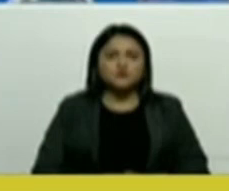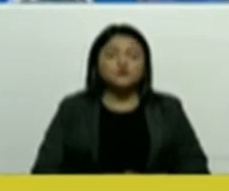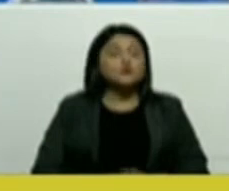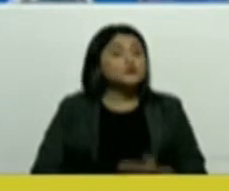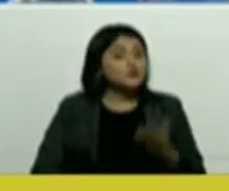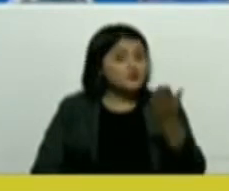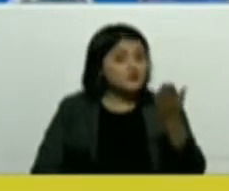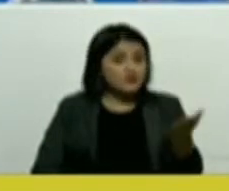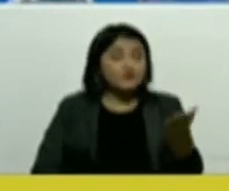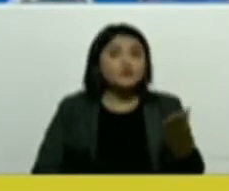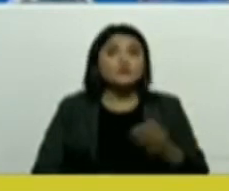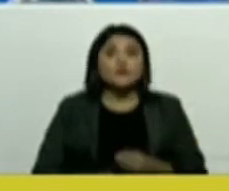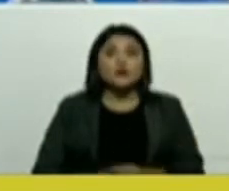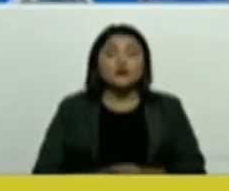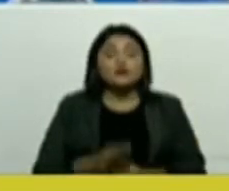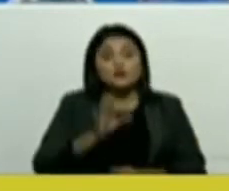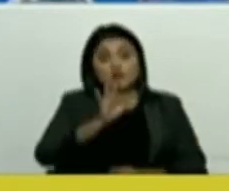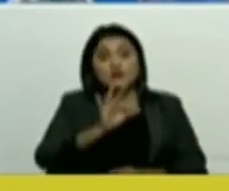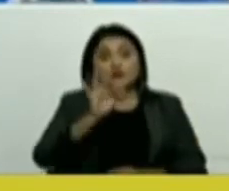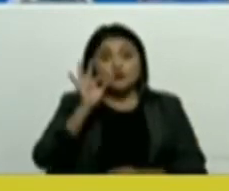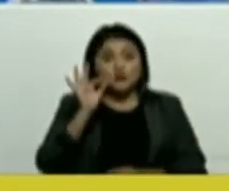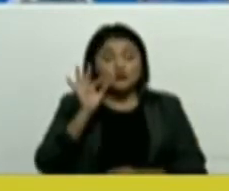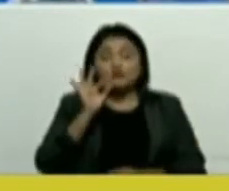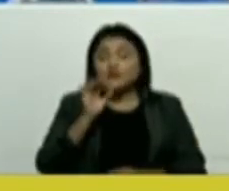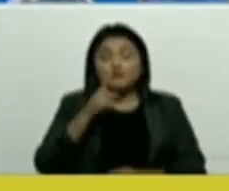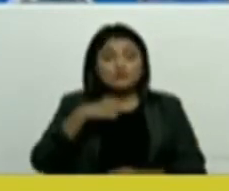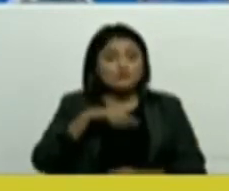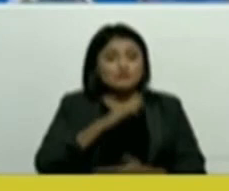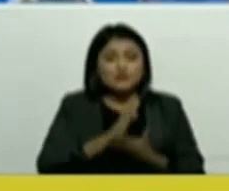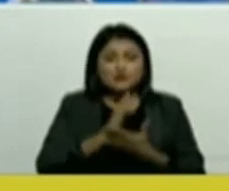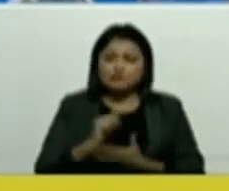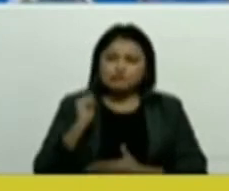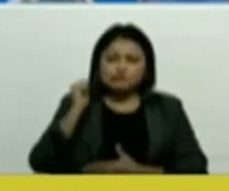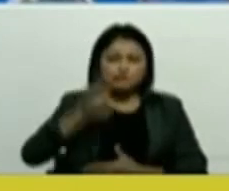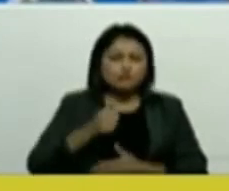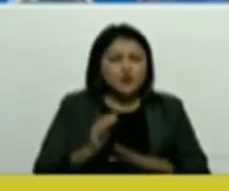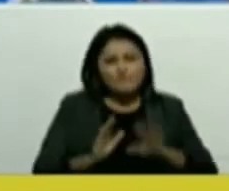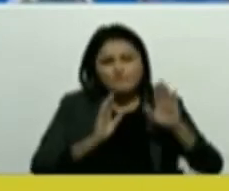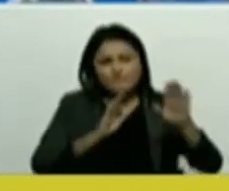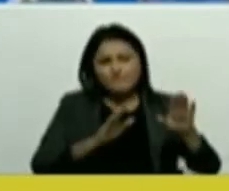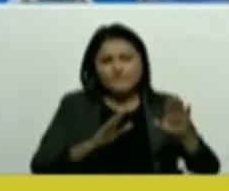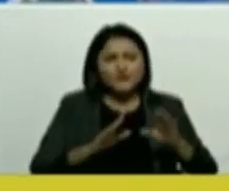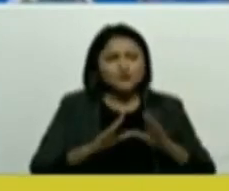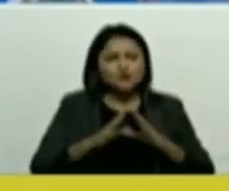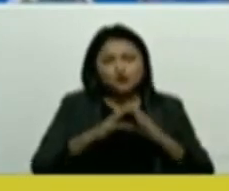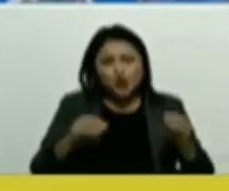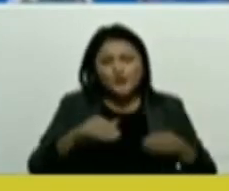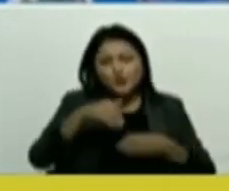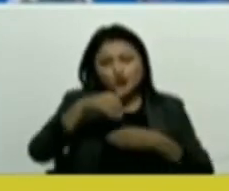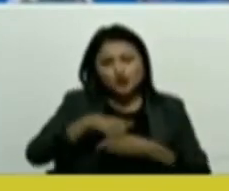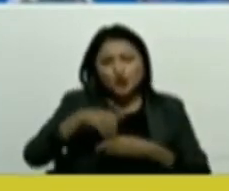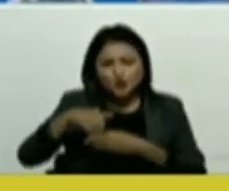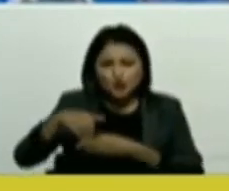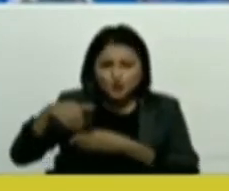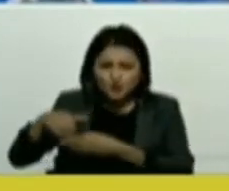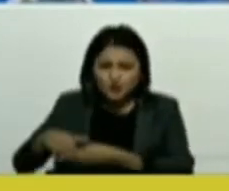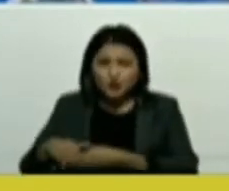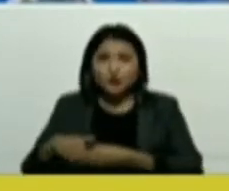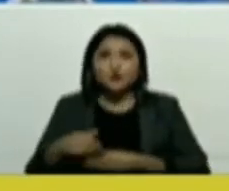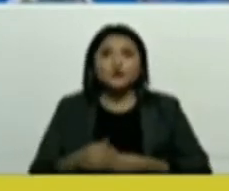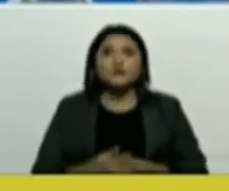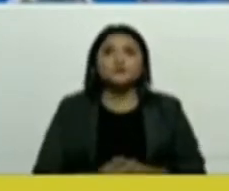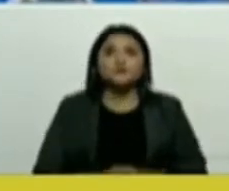elections. Una elección que ha sido reiteradamente apoyada y reivindicada en todas las elecciones.